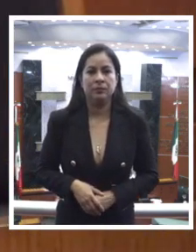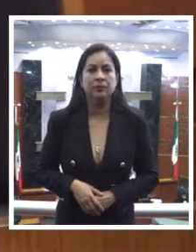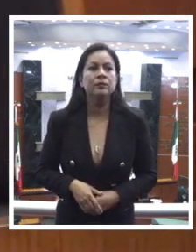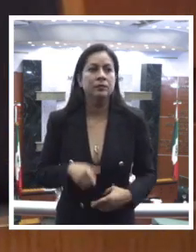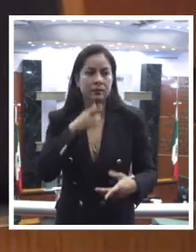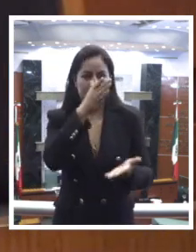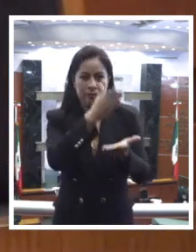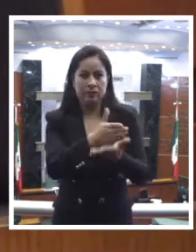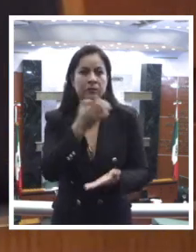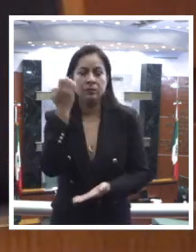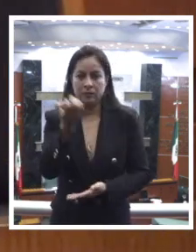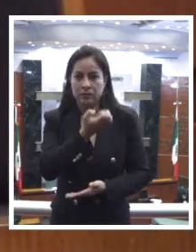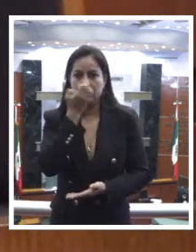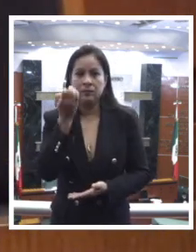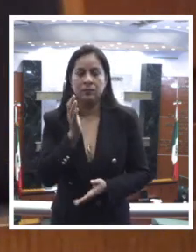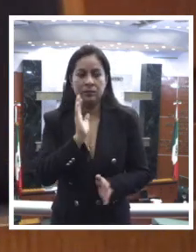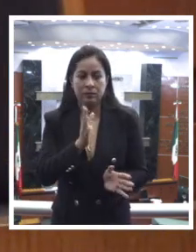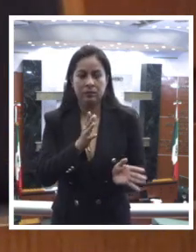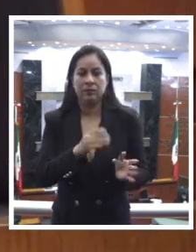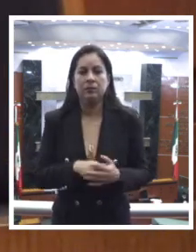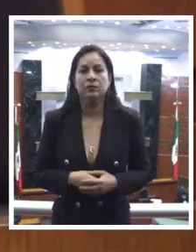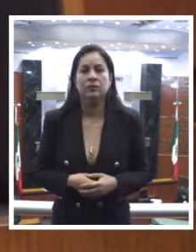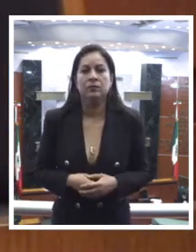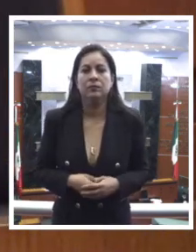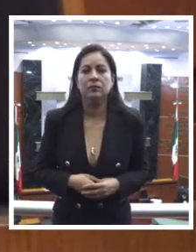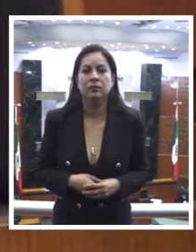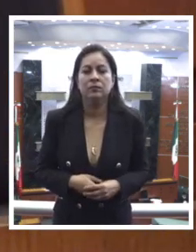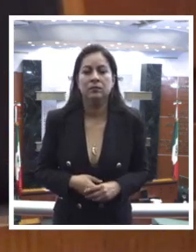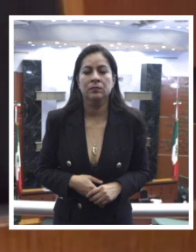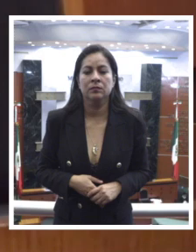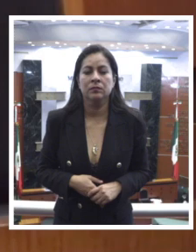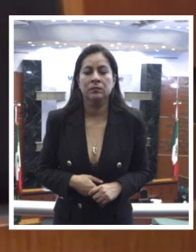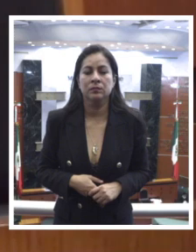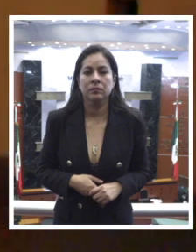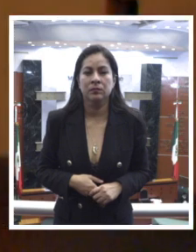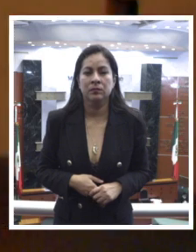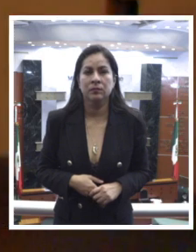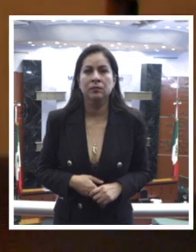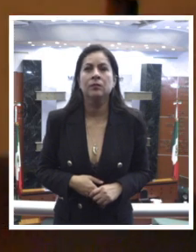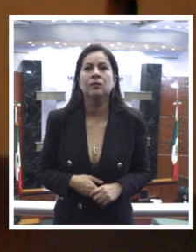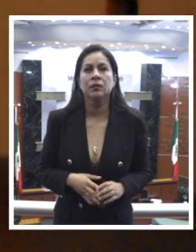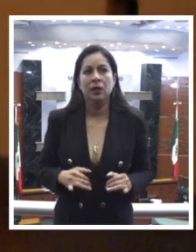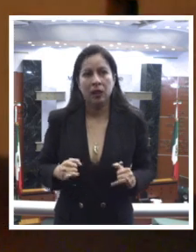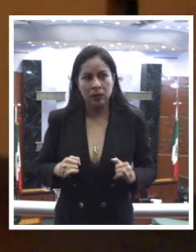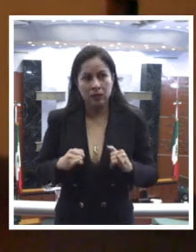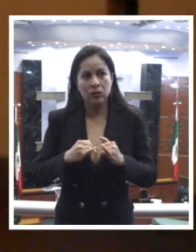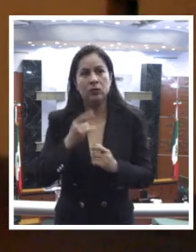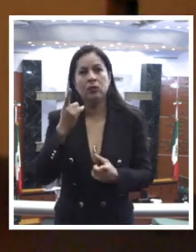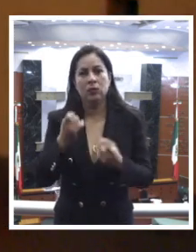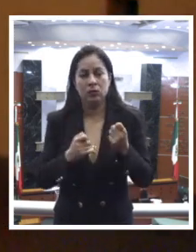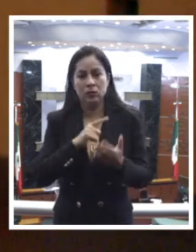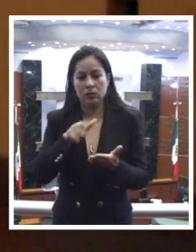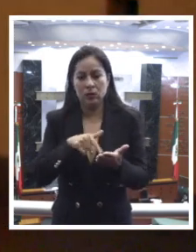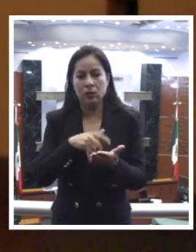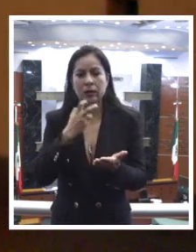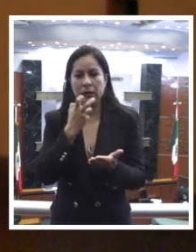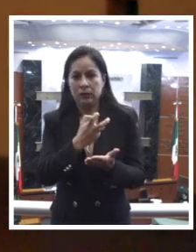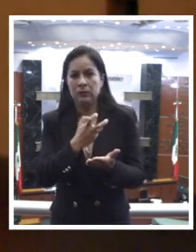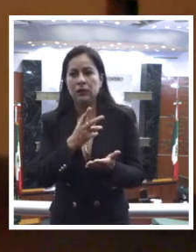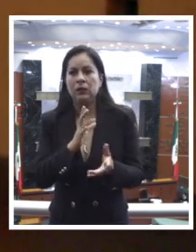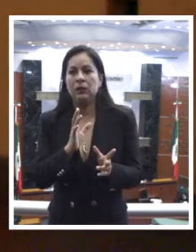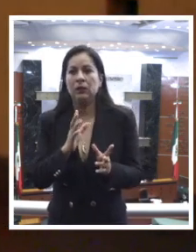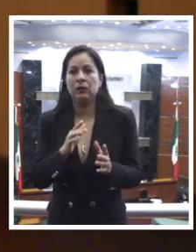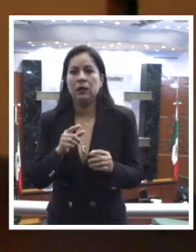Estuvimos ahí en esa escuela y hubo instituciones en esa zona que